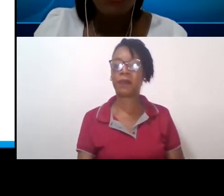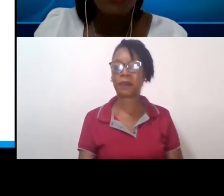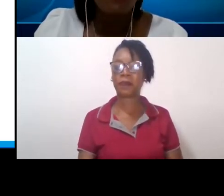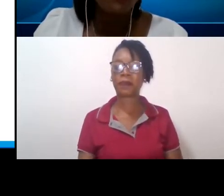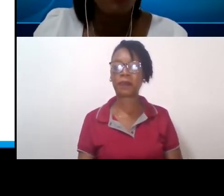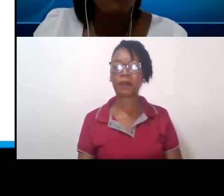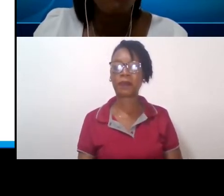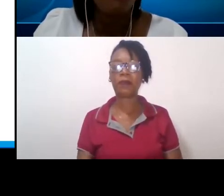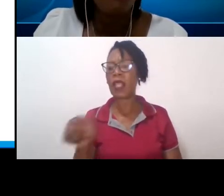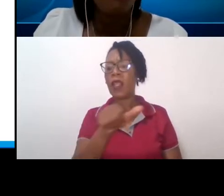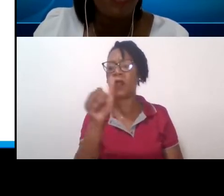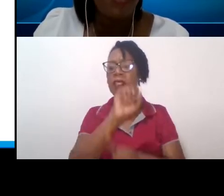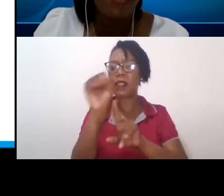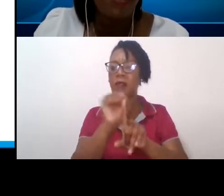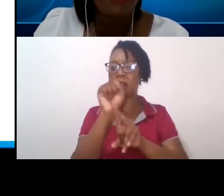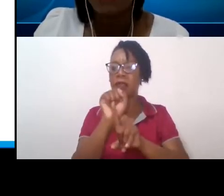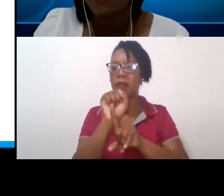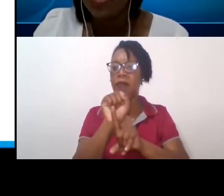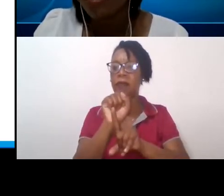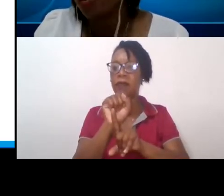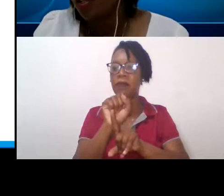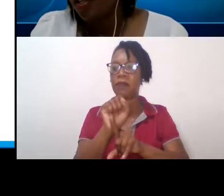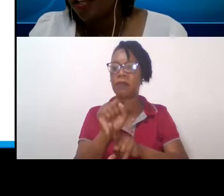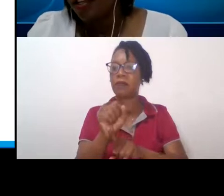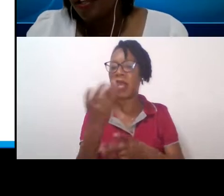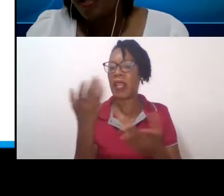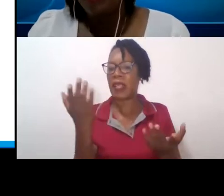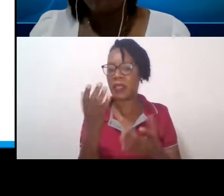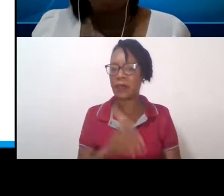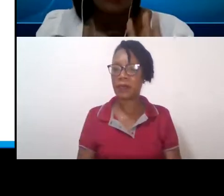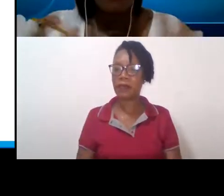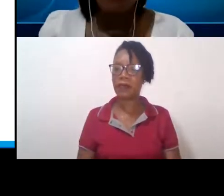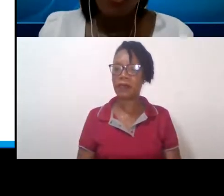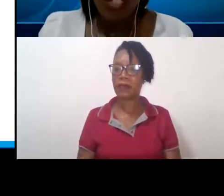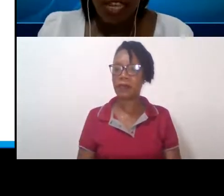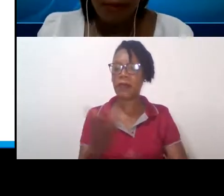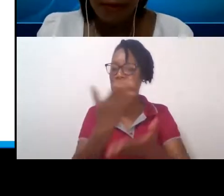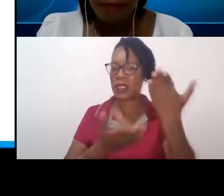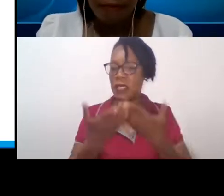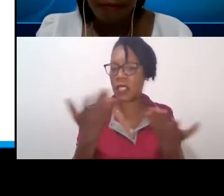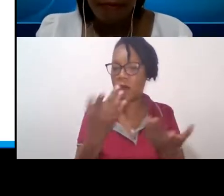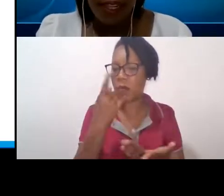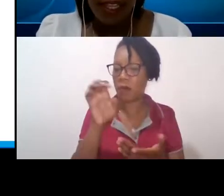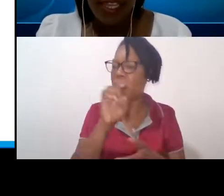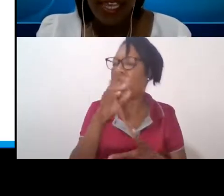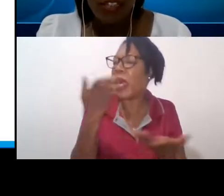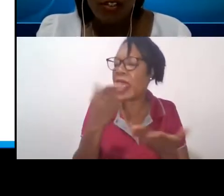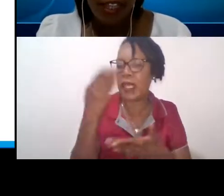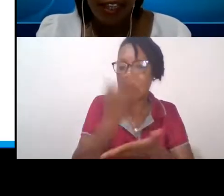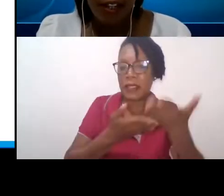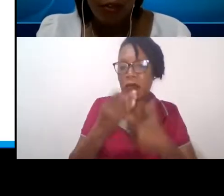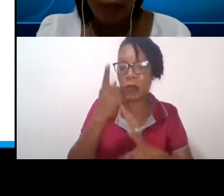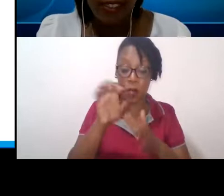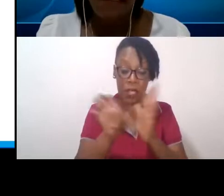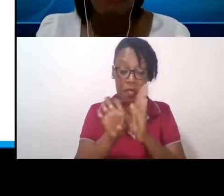¿para qué otra situación puede servir esto? Por ejemplo, con James, ¿qué es lo